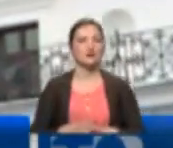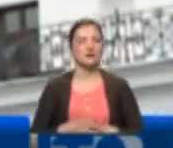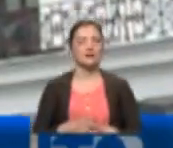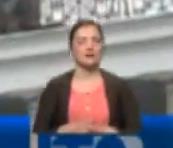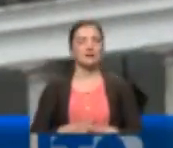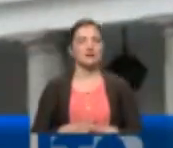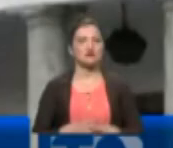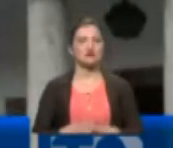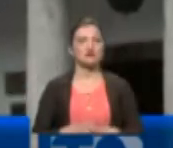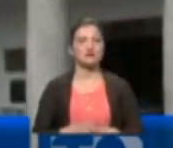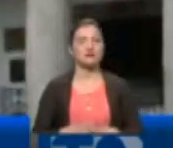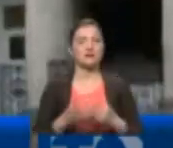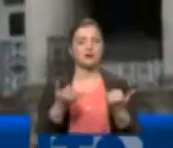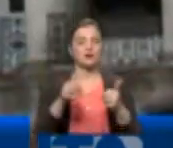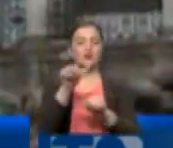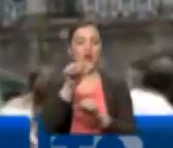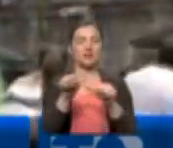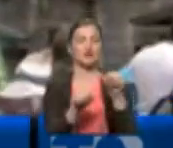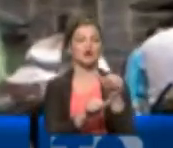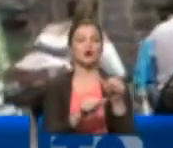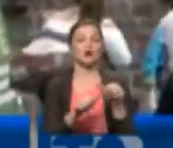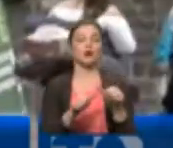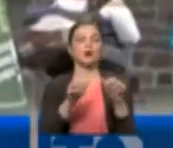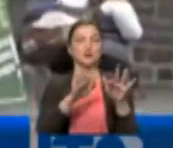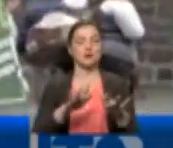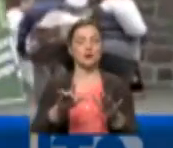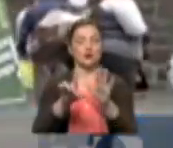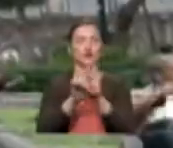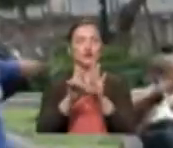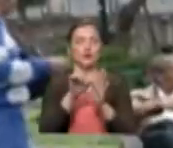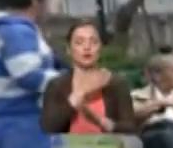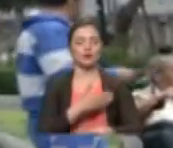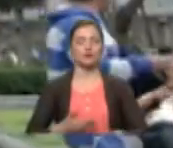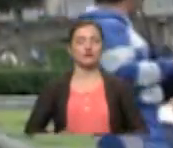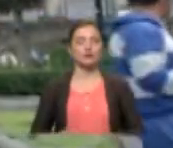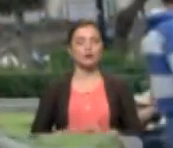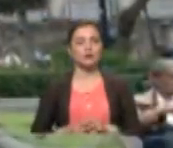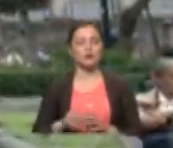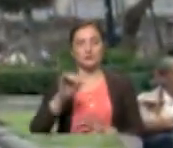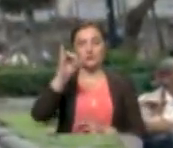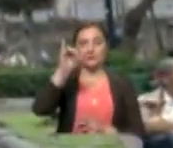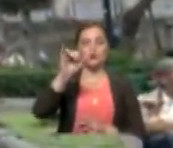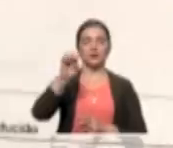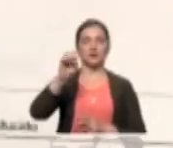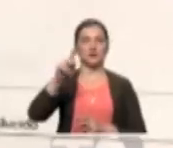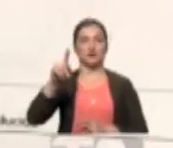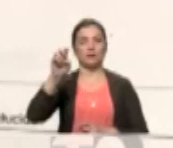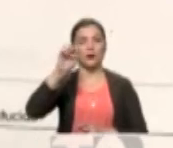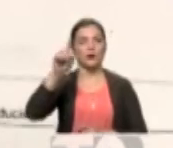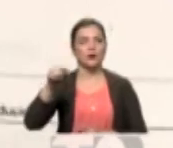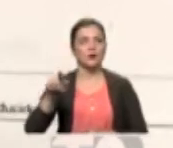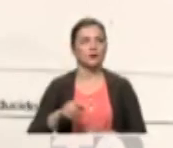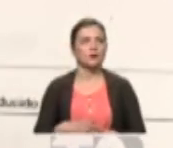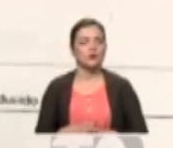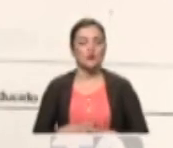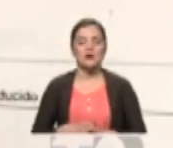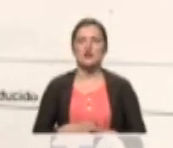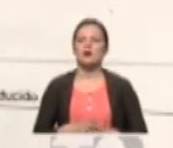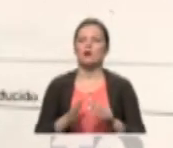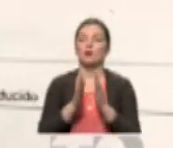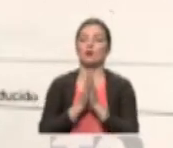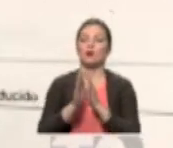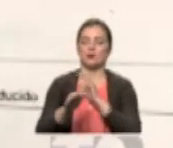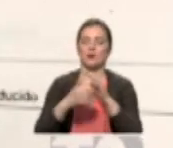solventa figura en la actualidad como asesor de la Secretaría Jurídica de la Presidencia, Esteban Yepes. ¿Me puedes pasar el decreto